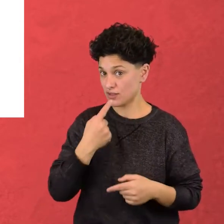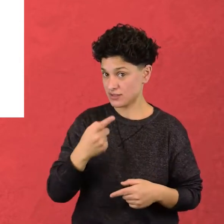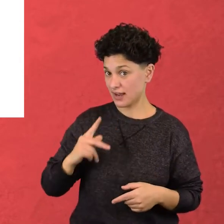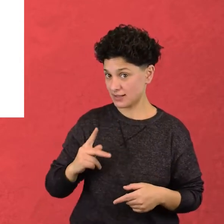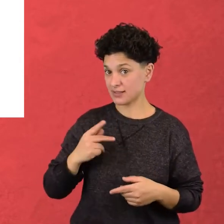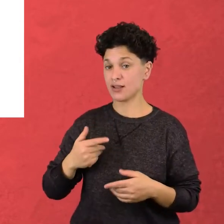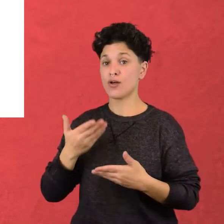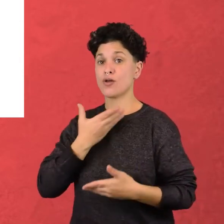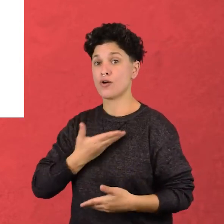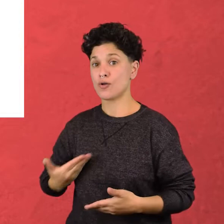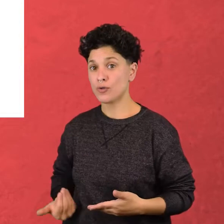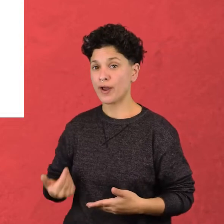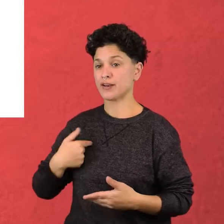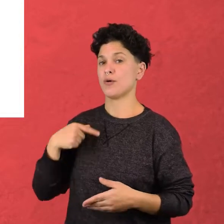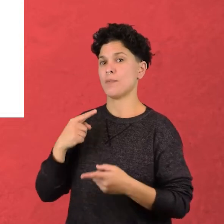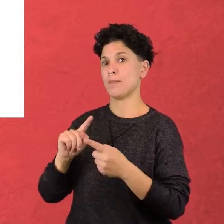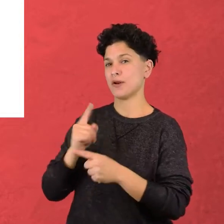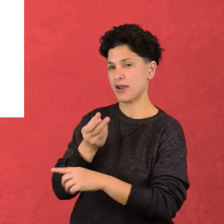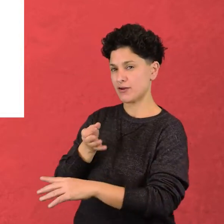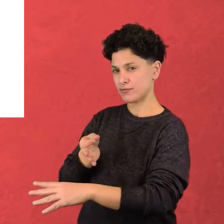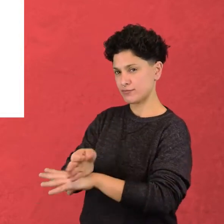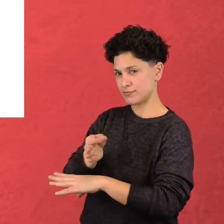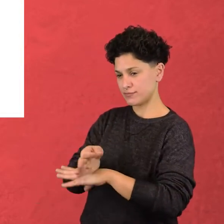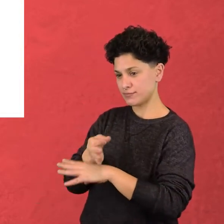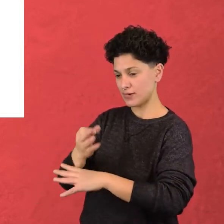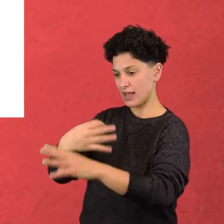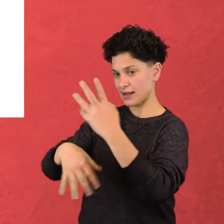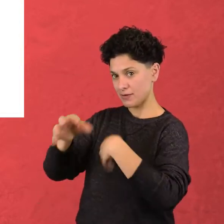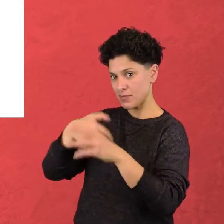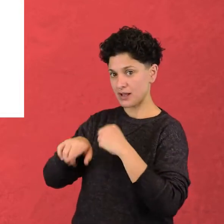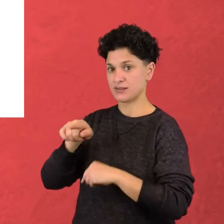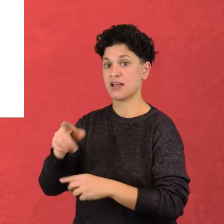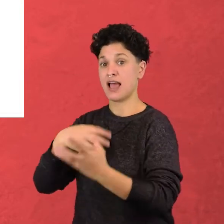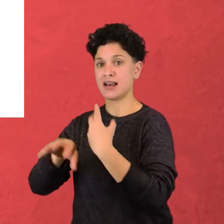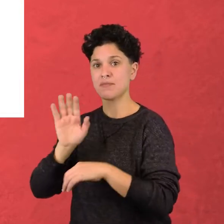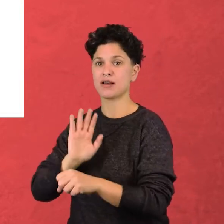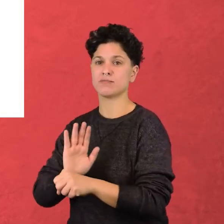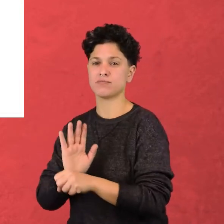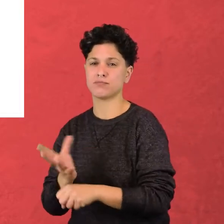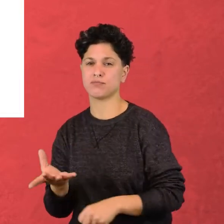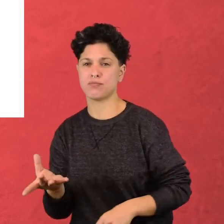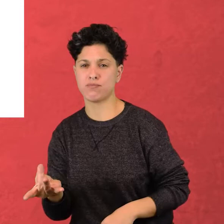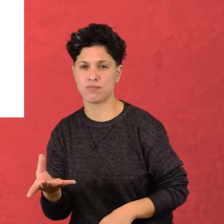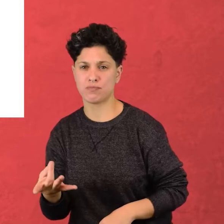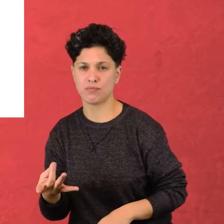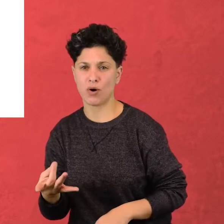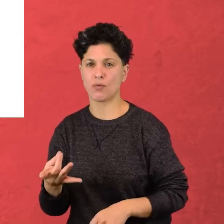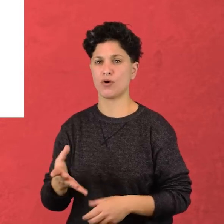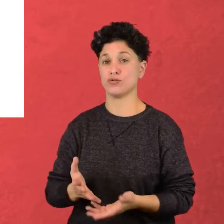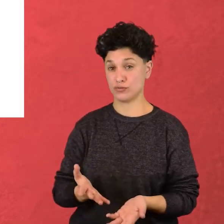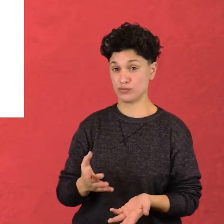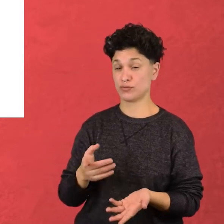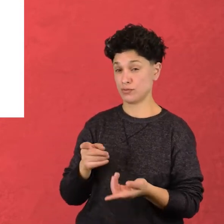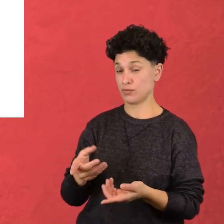de entontecer a los animales domésticos, o sea que no solo nos compara con animales domésticos, sino